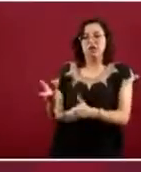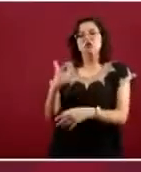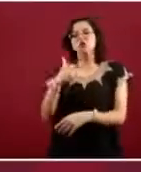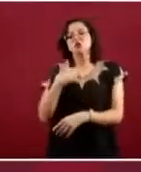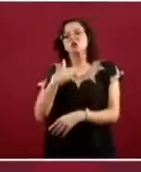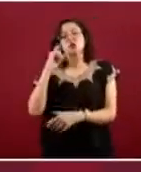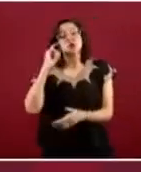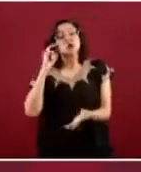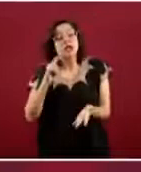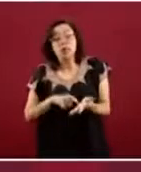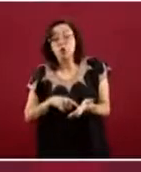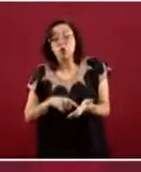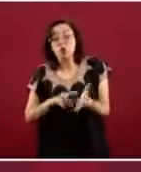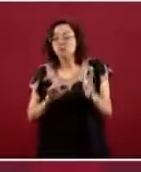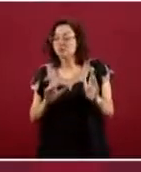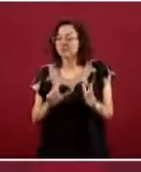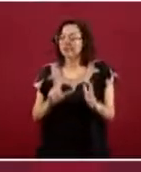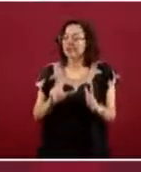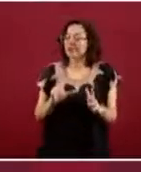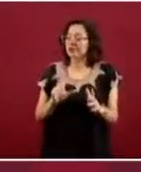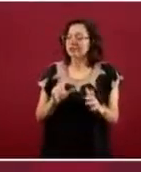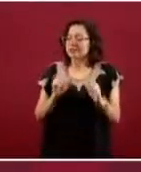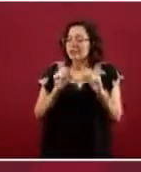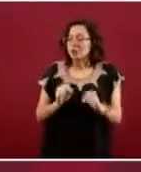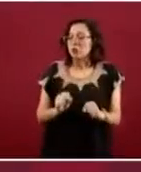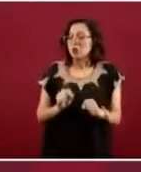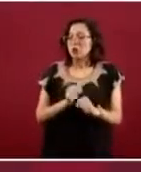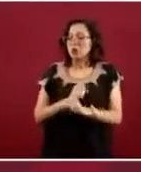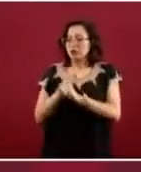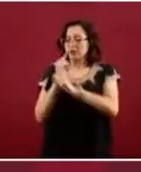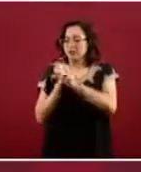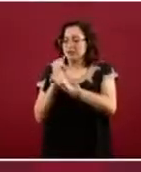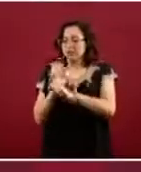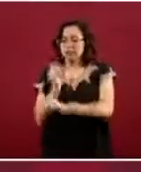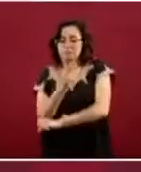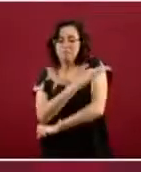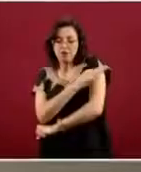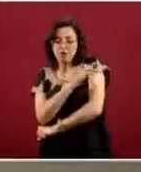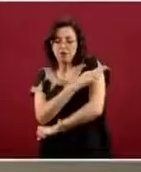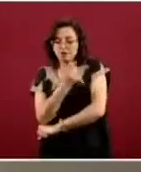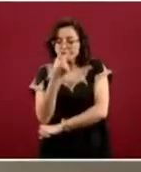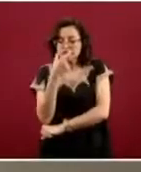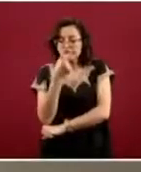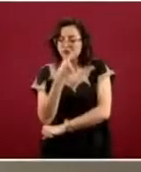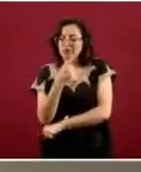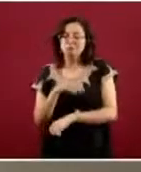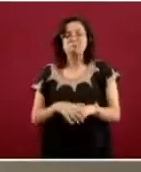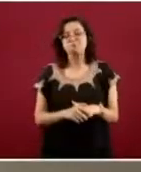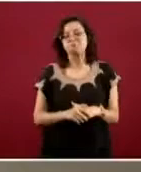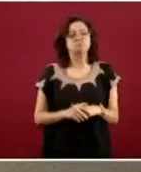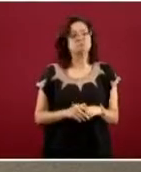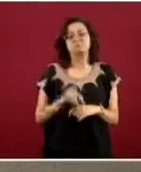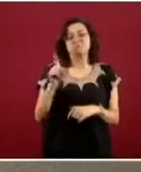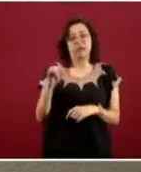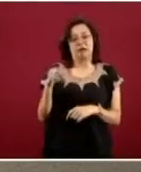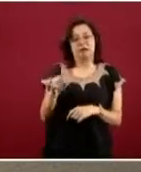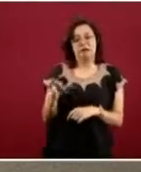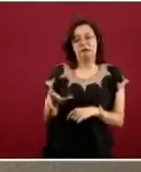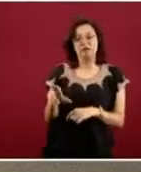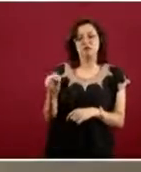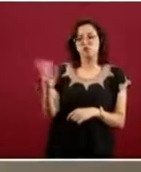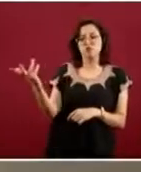de, bueno, estoy casi seguro que no se trata de investigación para producir vacunas o medicamentos, porque eso no se hace en un instituto como el